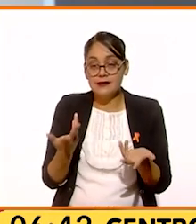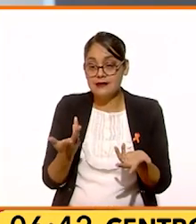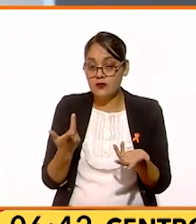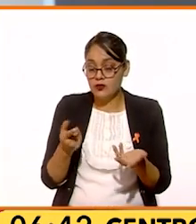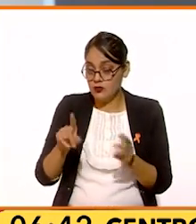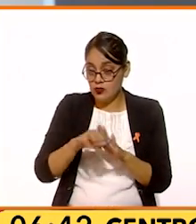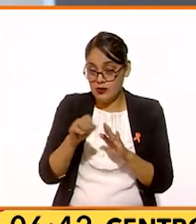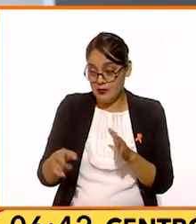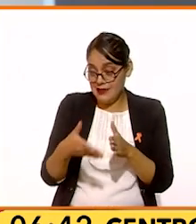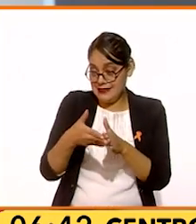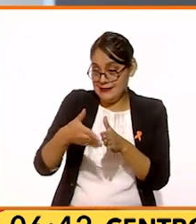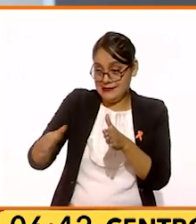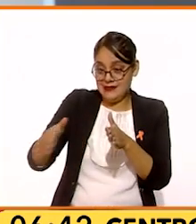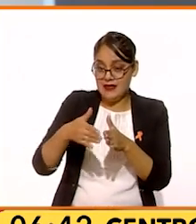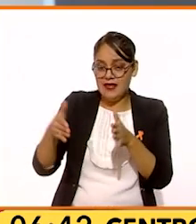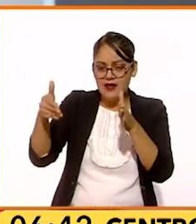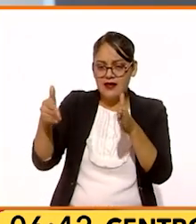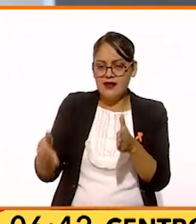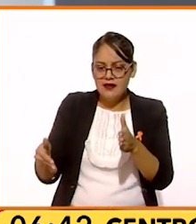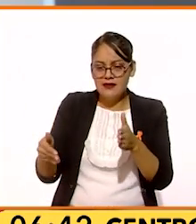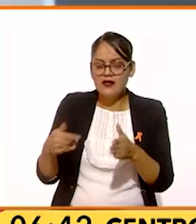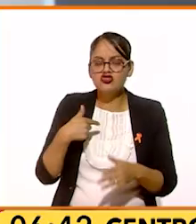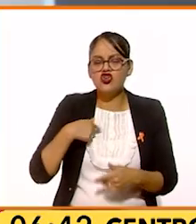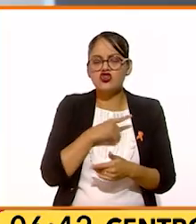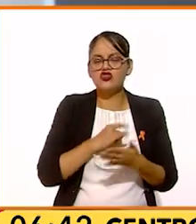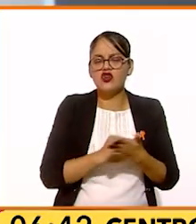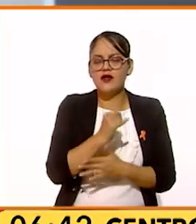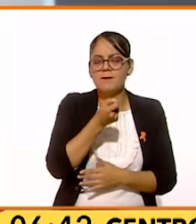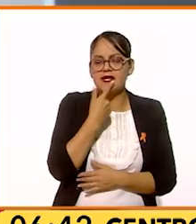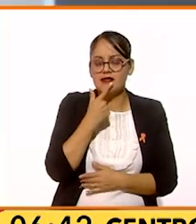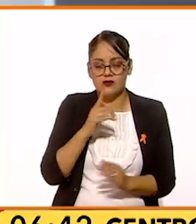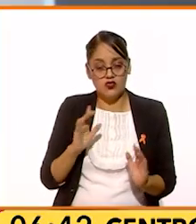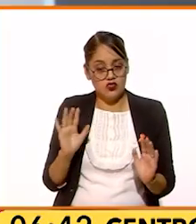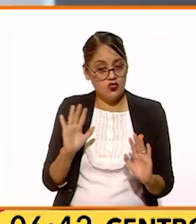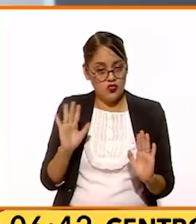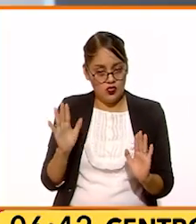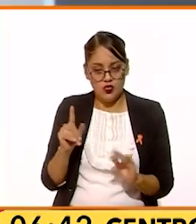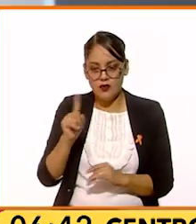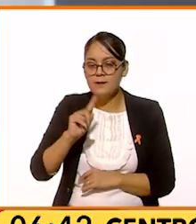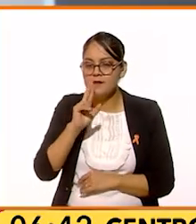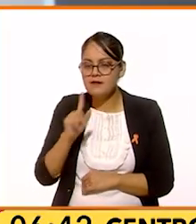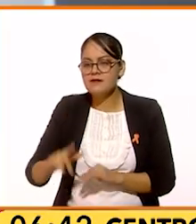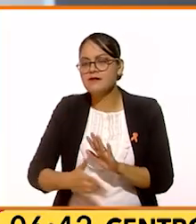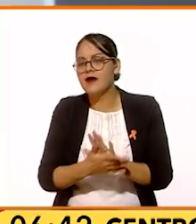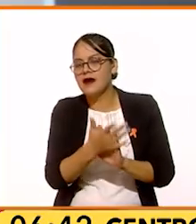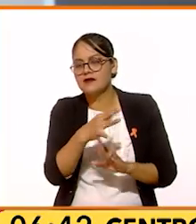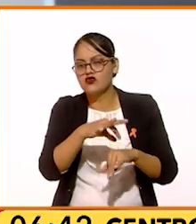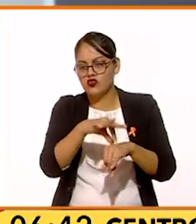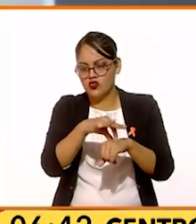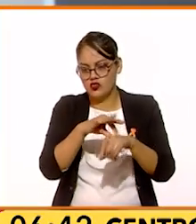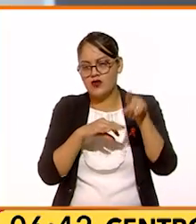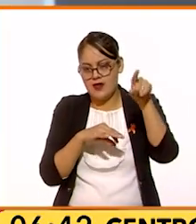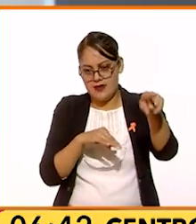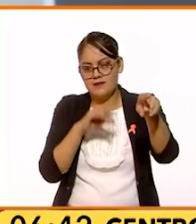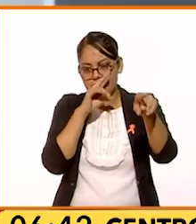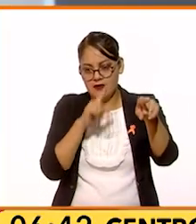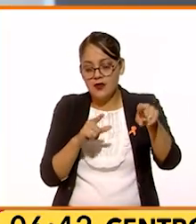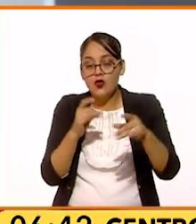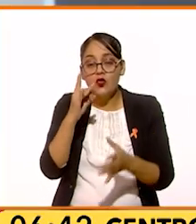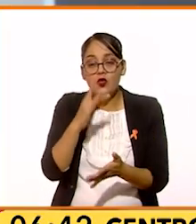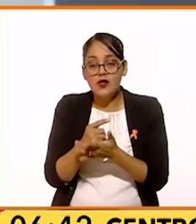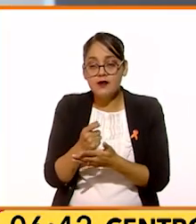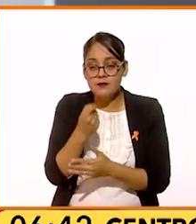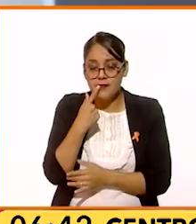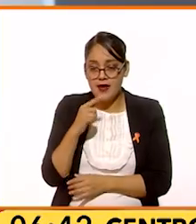ninguna de las fases hay que automedicarse. Exacto. Es importante acudir con el médico. Solamente los